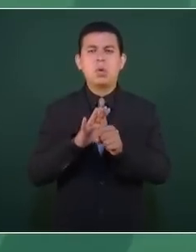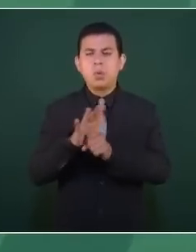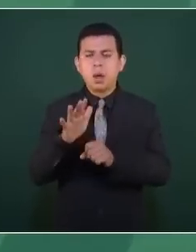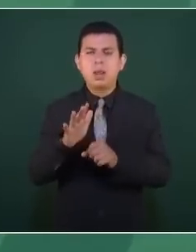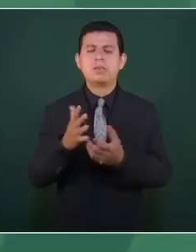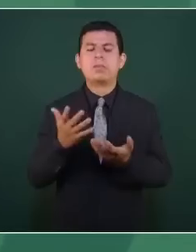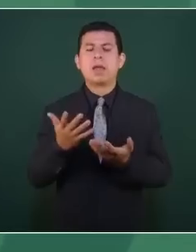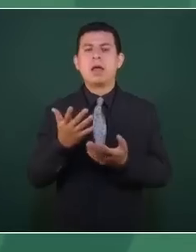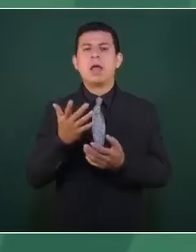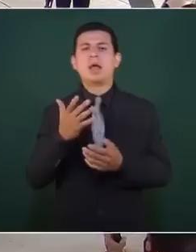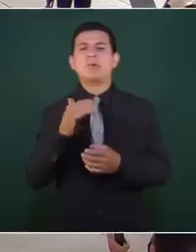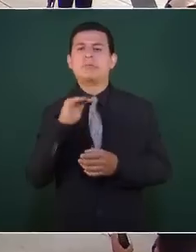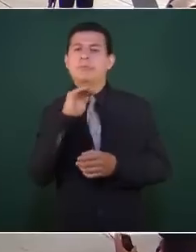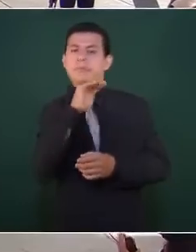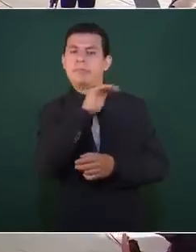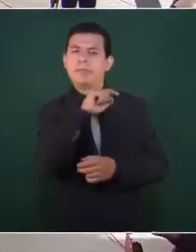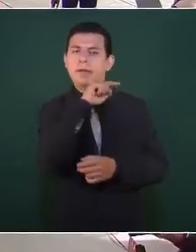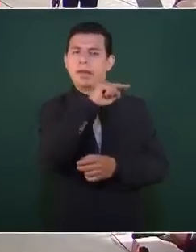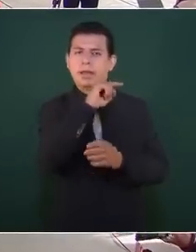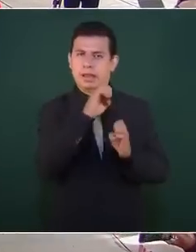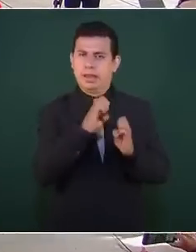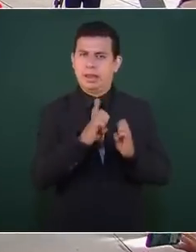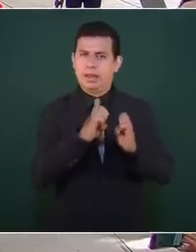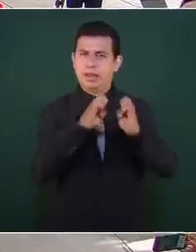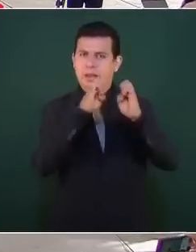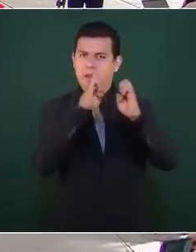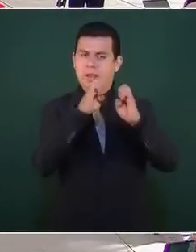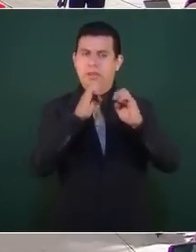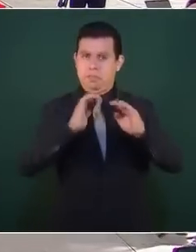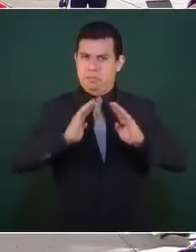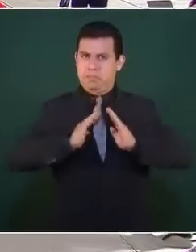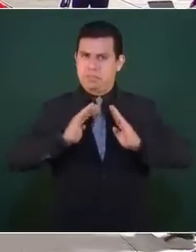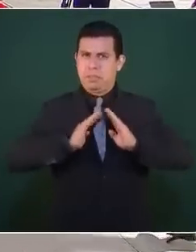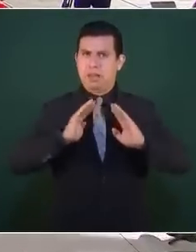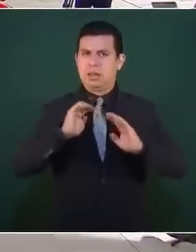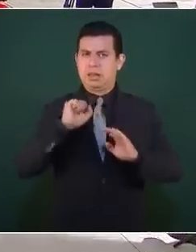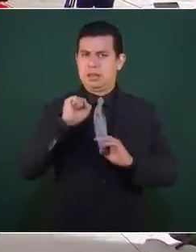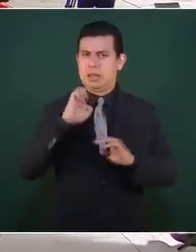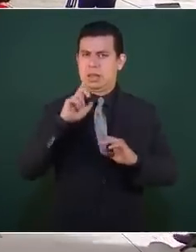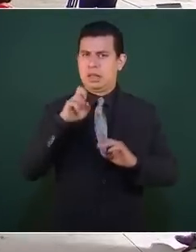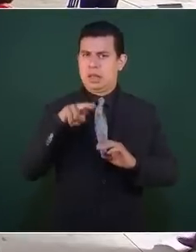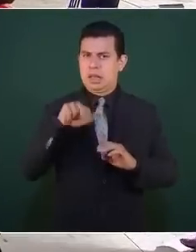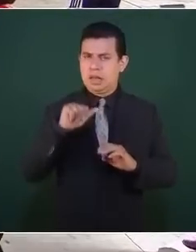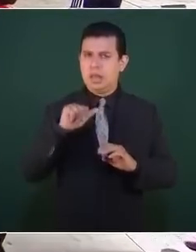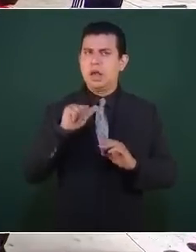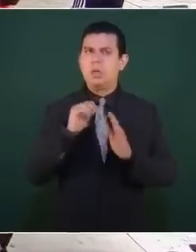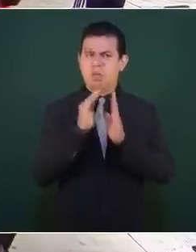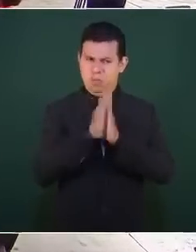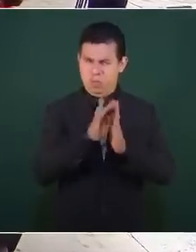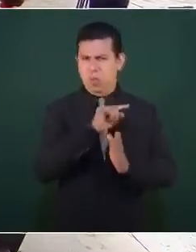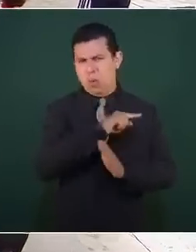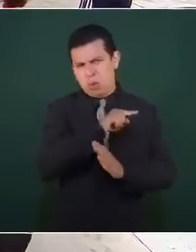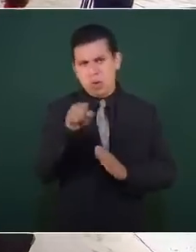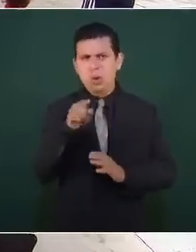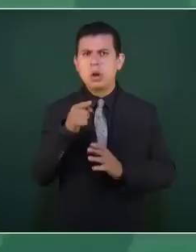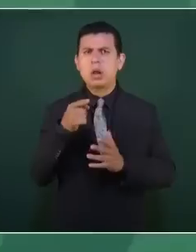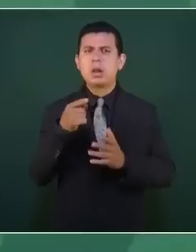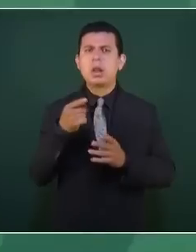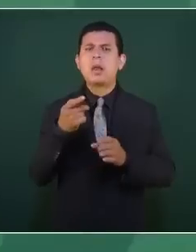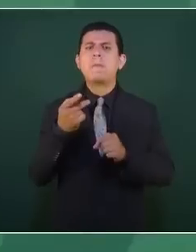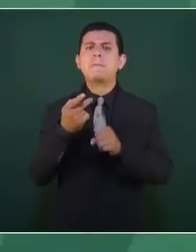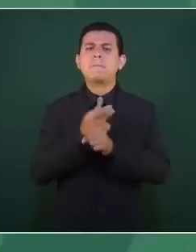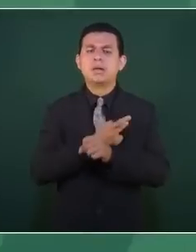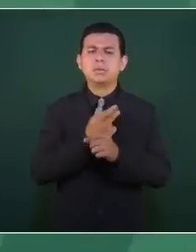pedirle a la Secretaría de la Defensa que se hiciera cargo de la